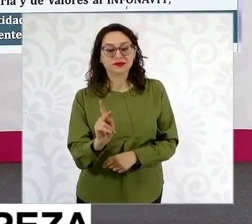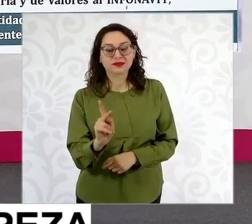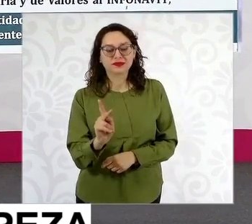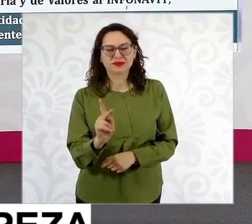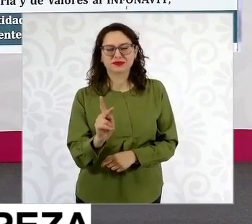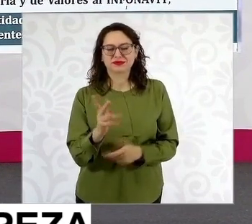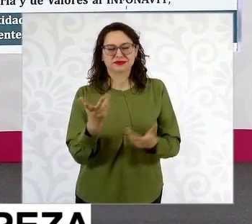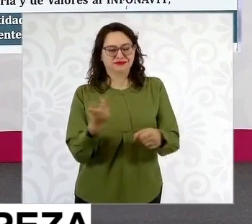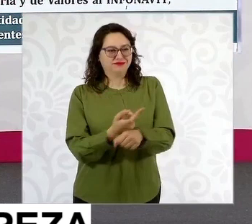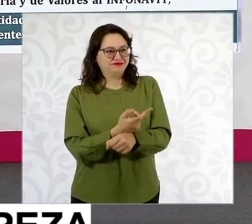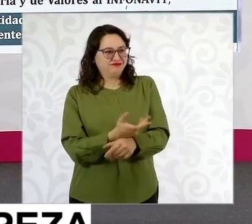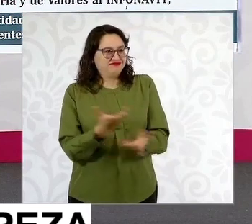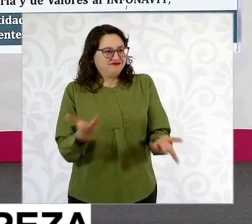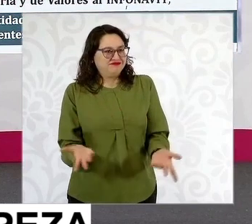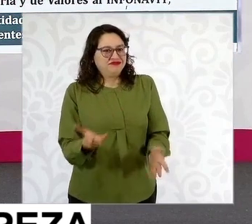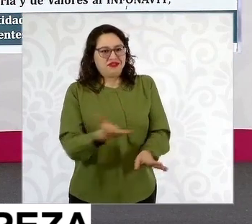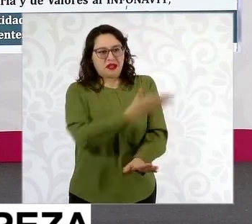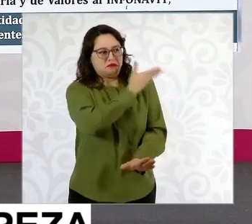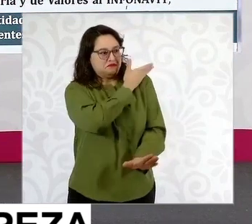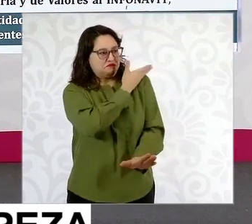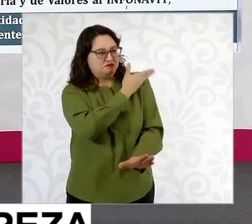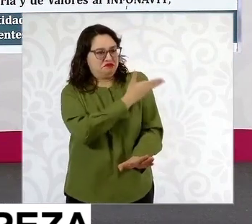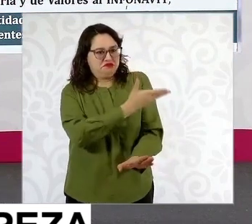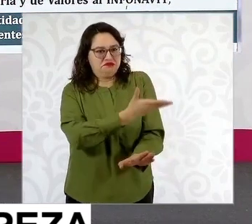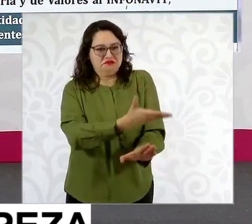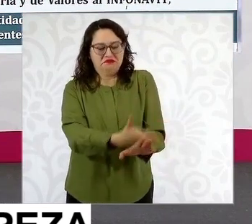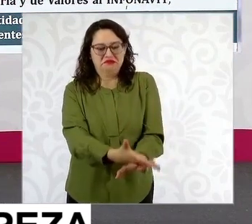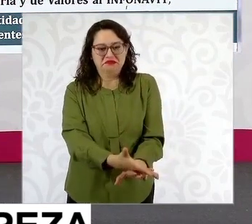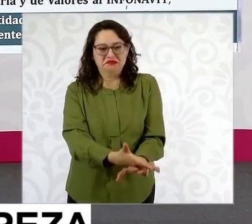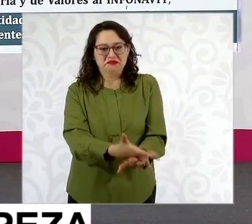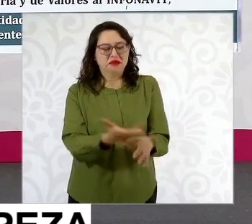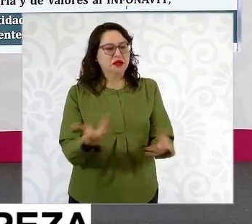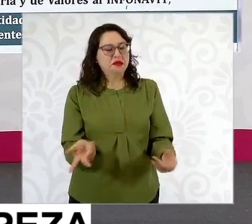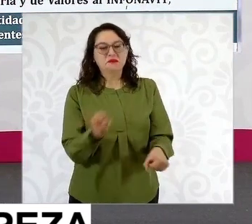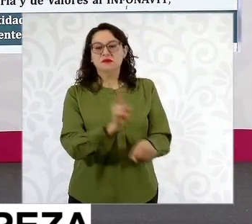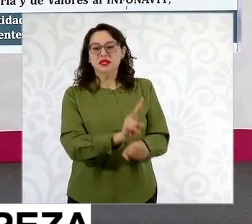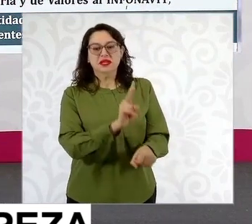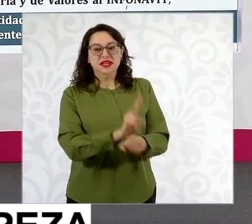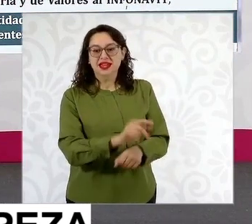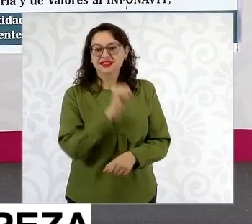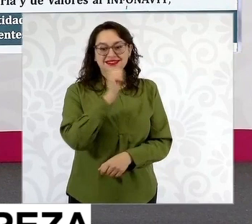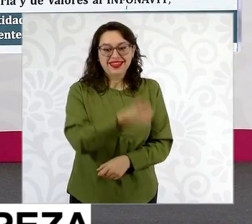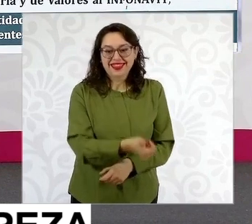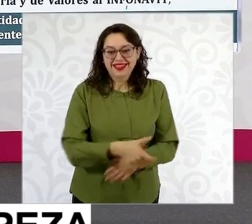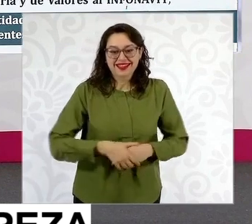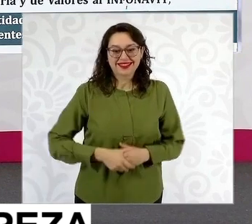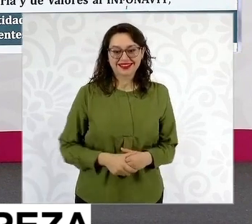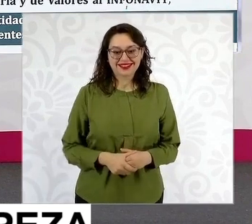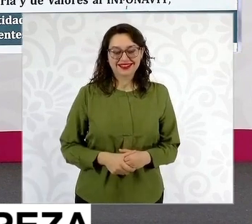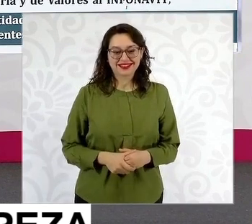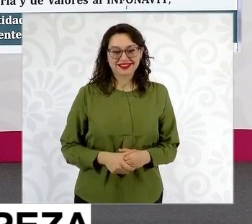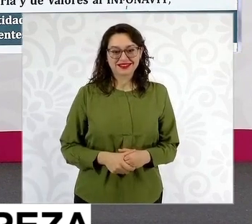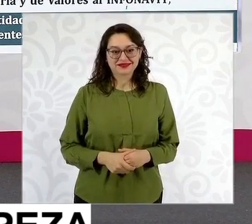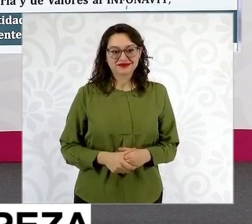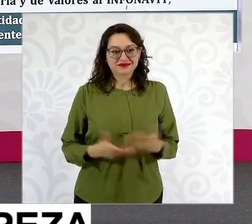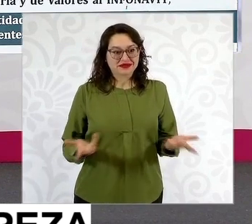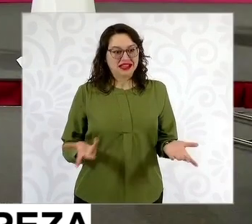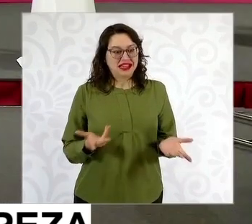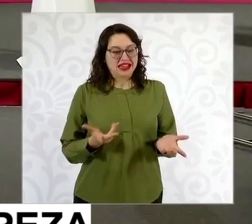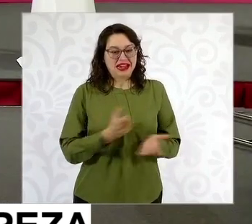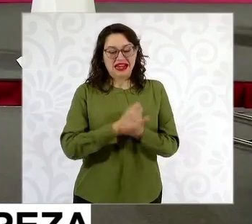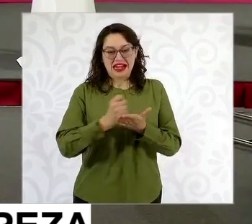en el que las entidades financieras no reguladas por la CNB administran los recursos de miles de créditos